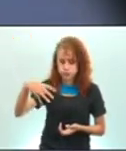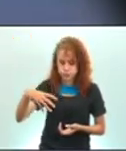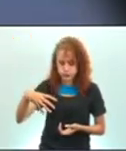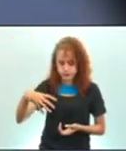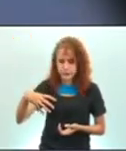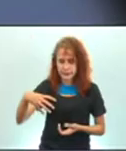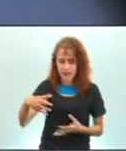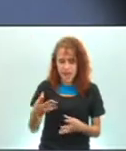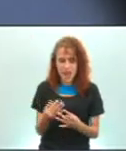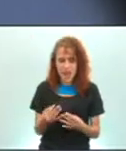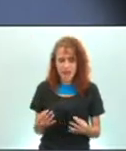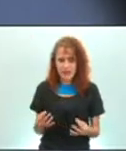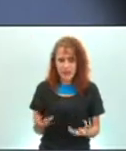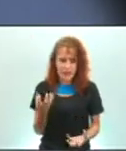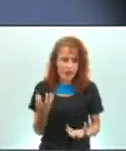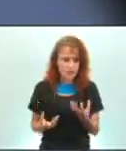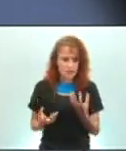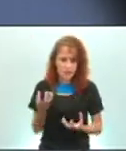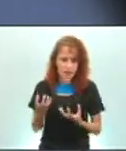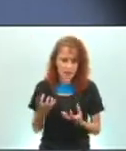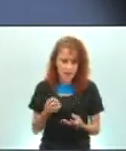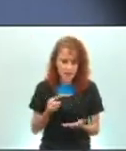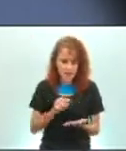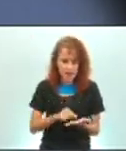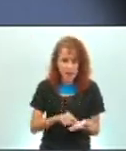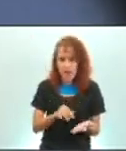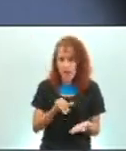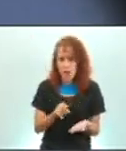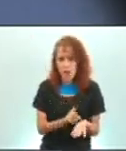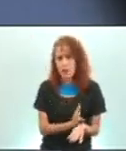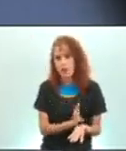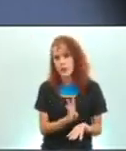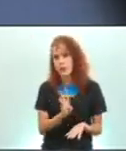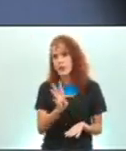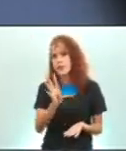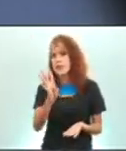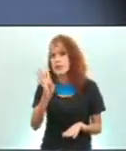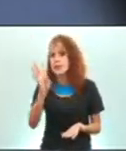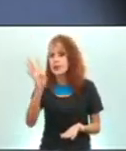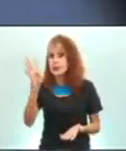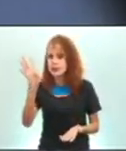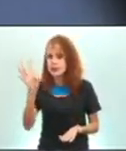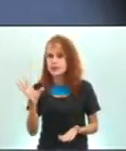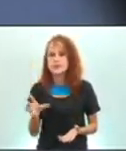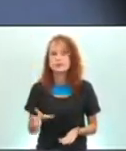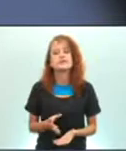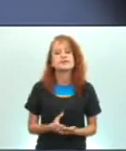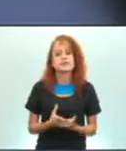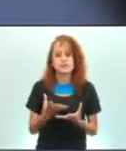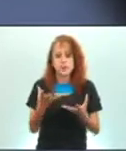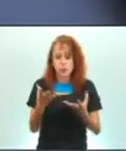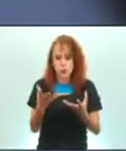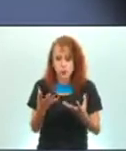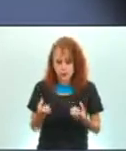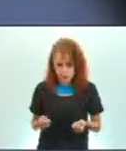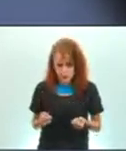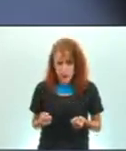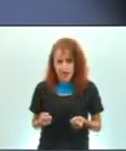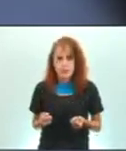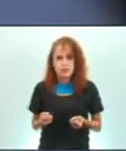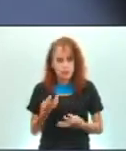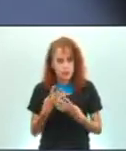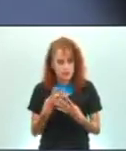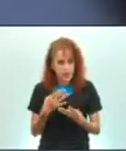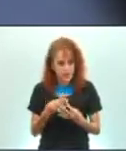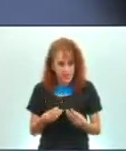la atmósfera baja. Se origina por la presencia en la atmósfera de gases que tienen la capacidad de absorber y